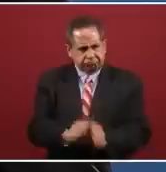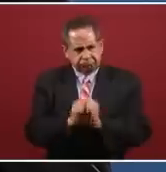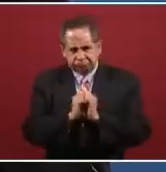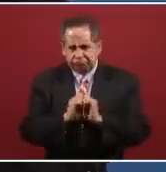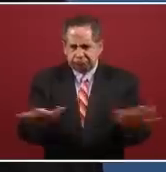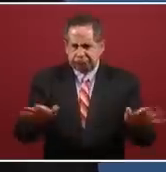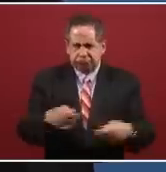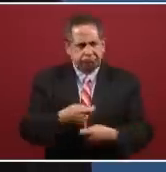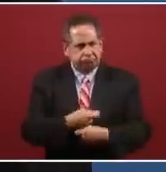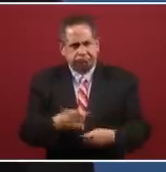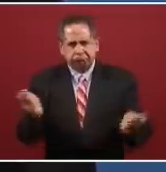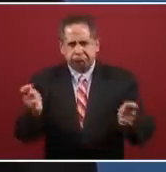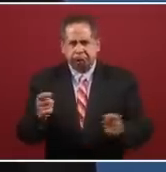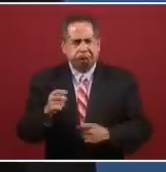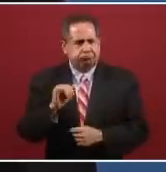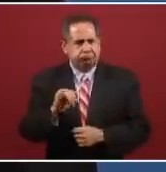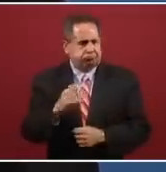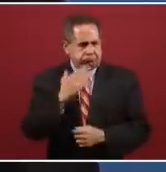porque